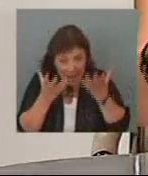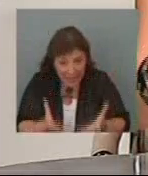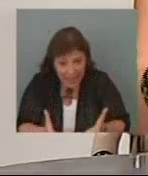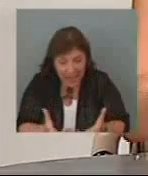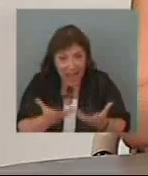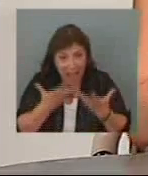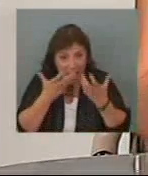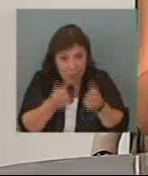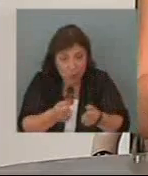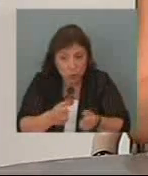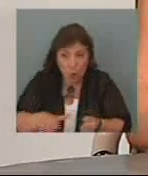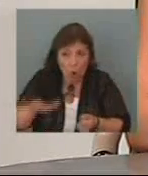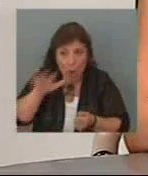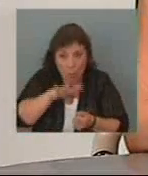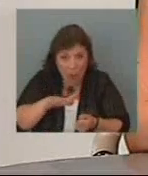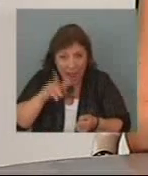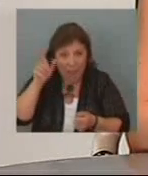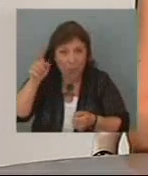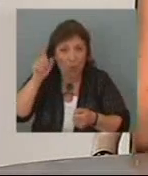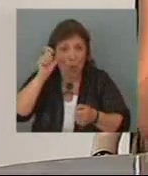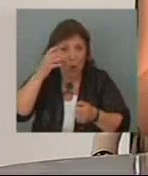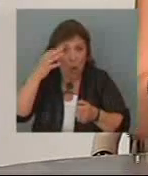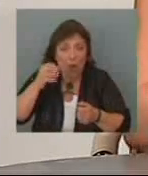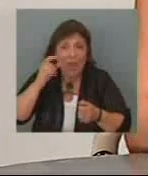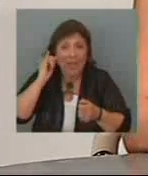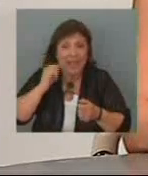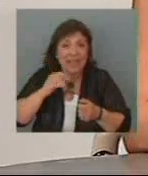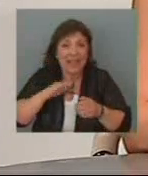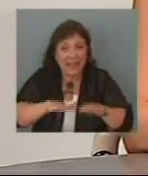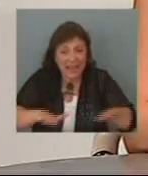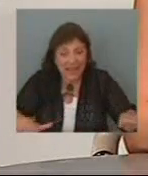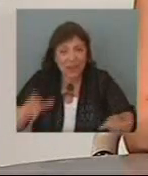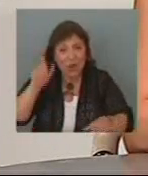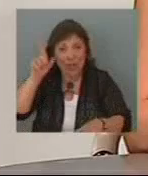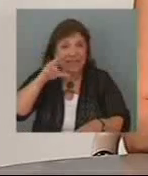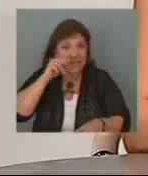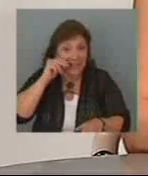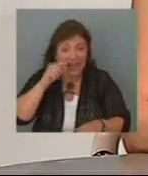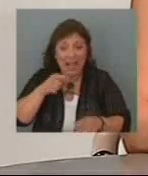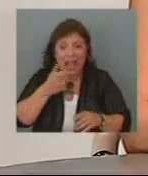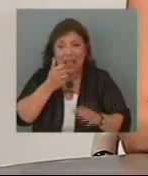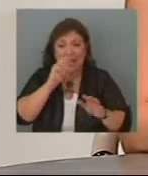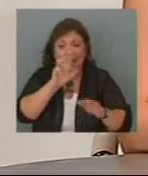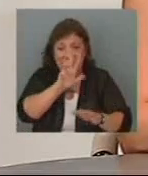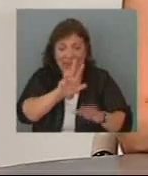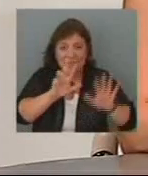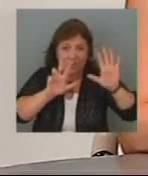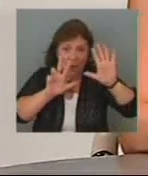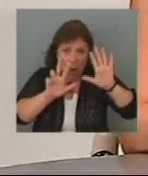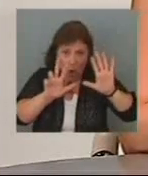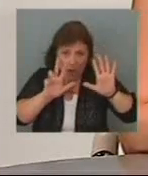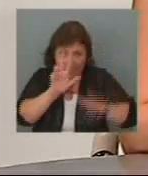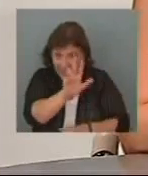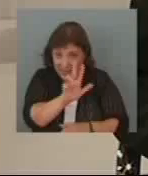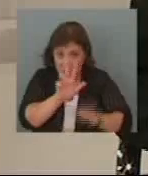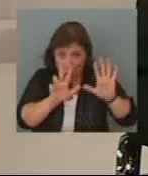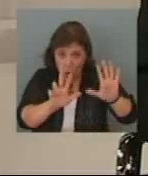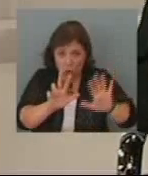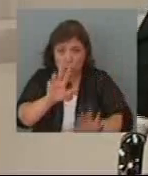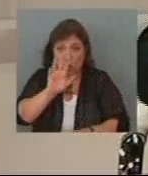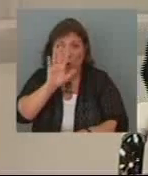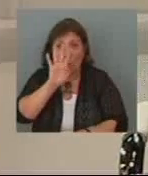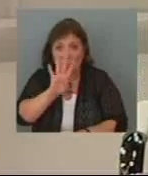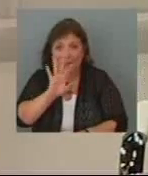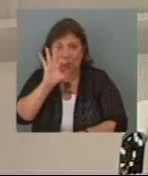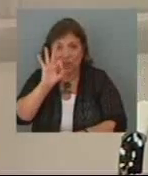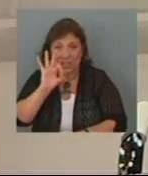solidarios con el pueblo, con los niños y los refugiados sirios, tienen esa cuenta en Habitat, la 38470. Bien, Medio Oriente